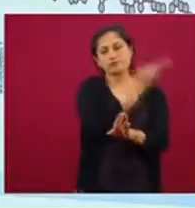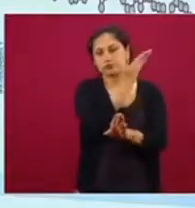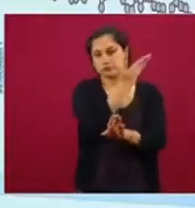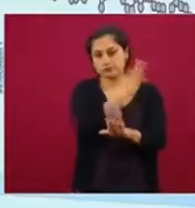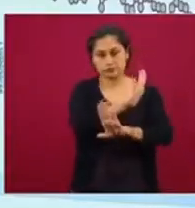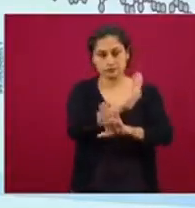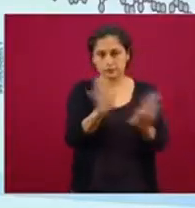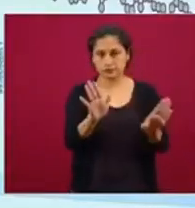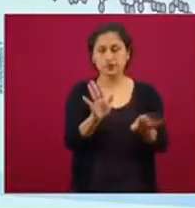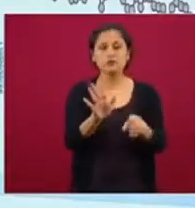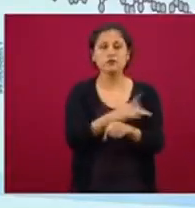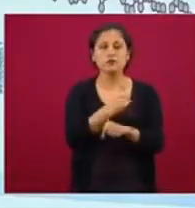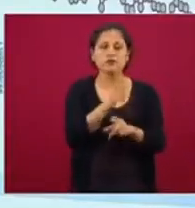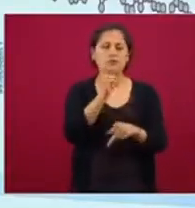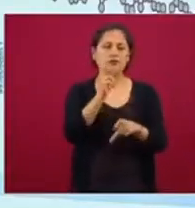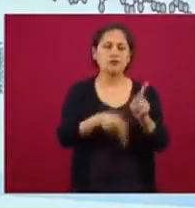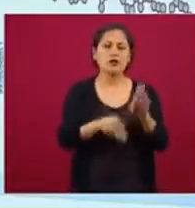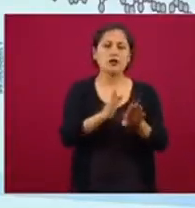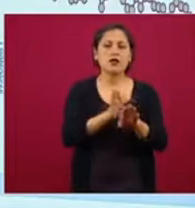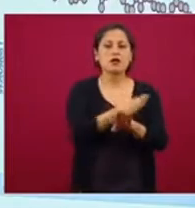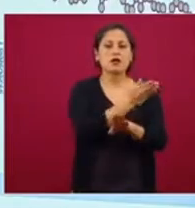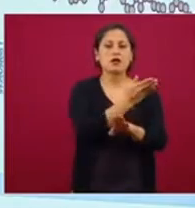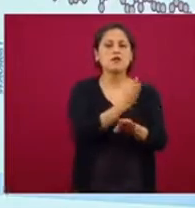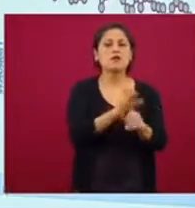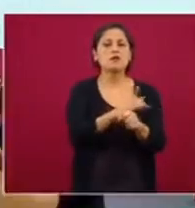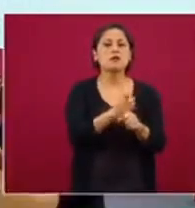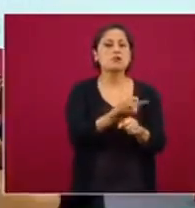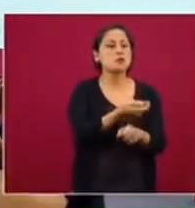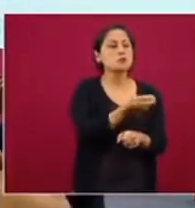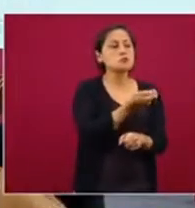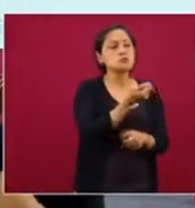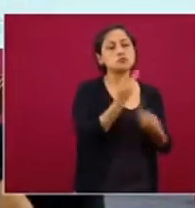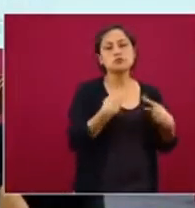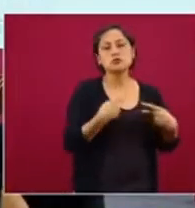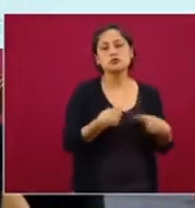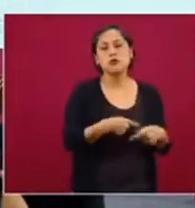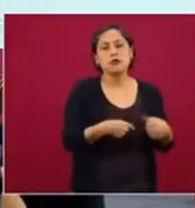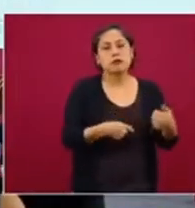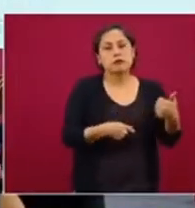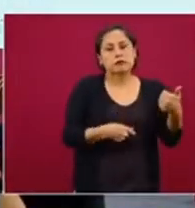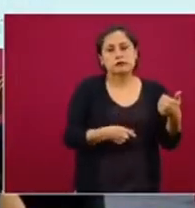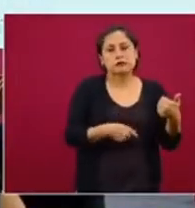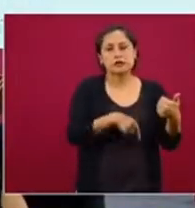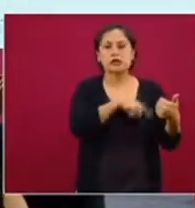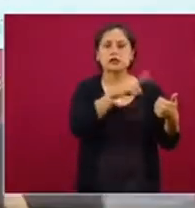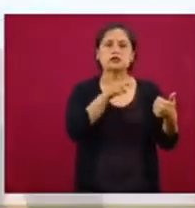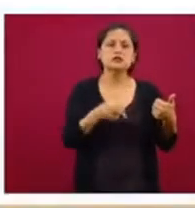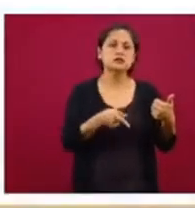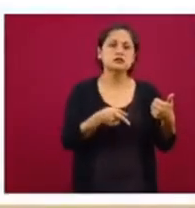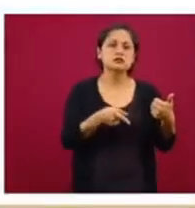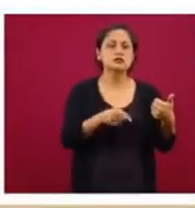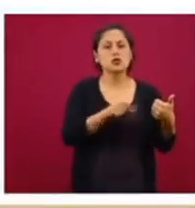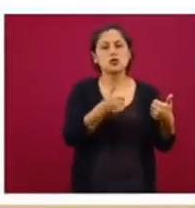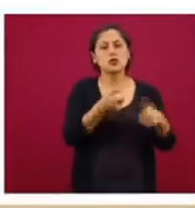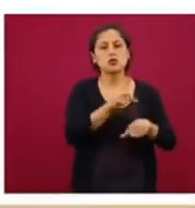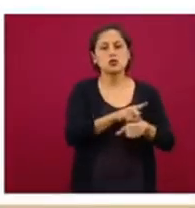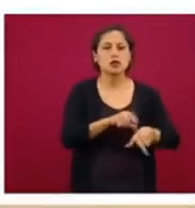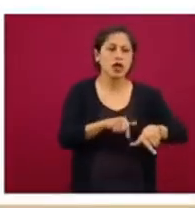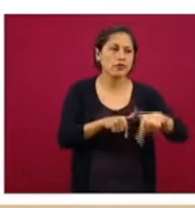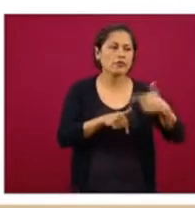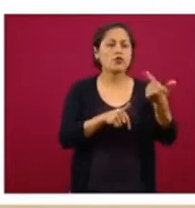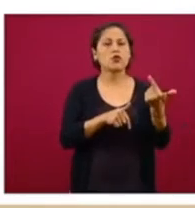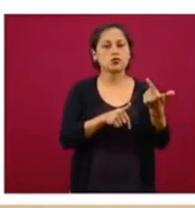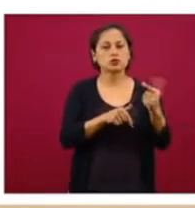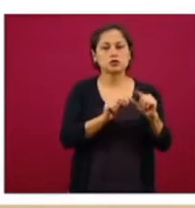anterior tenía una enorme variabilidad, porque eran muy poquitos casos. Si teníamos 6 casos y al día siguiente teníamos 12